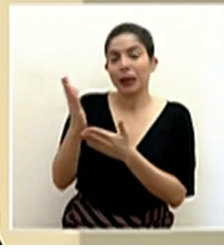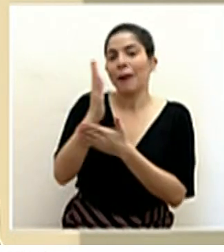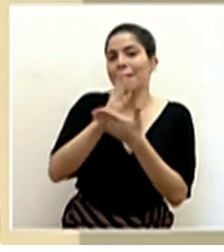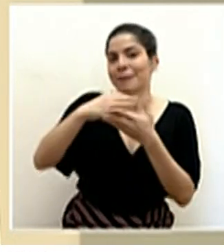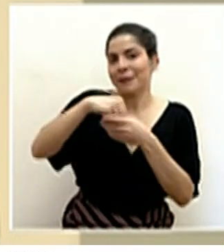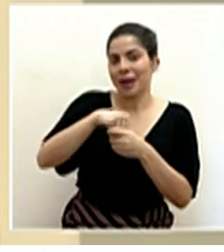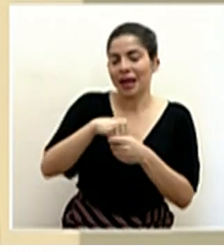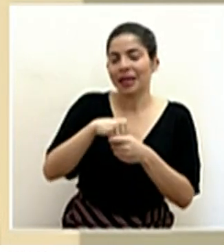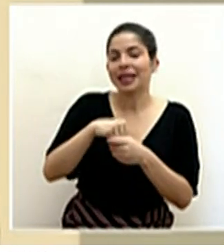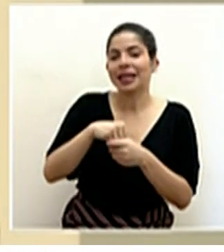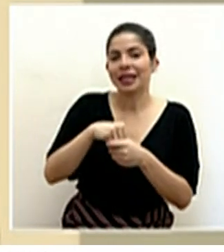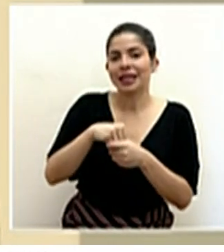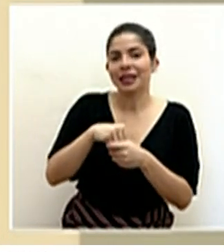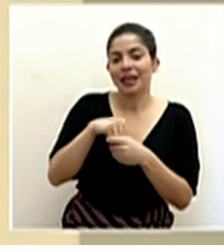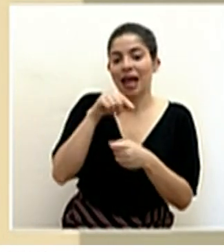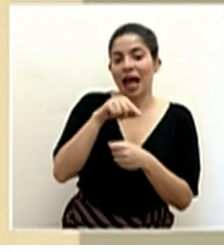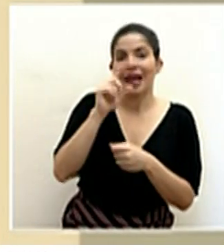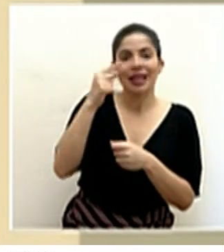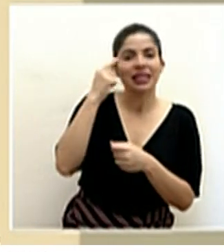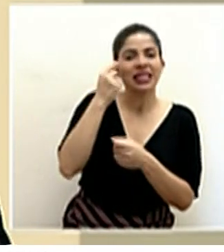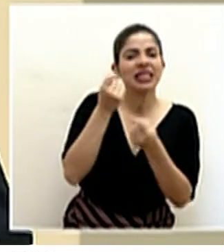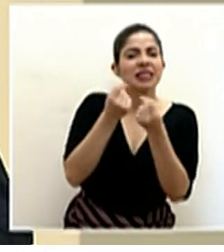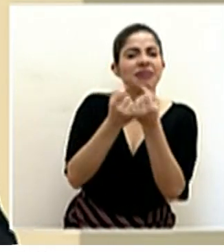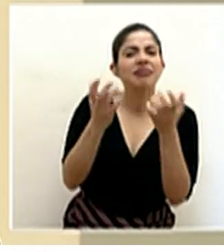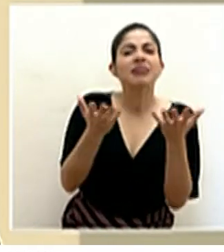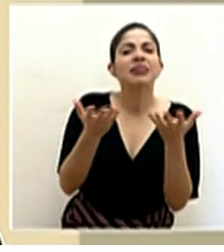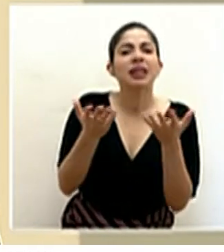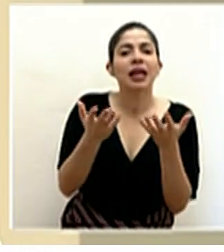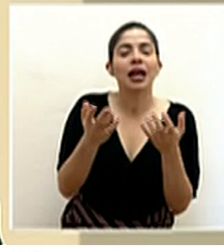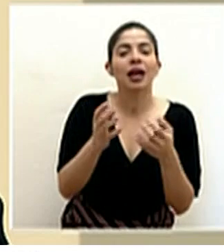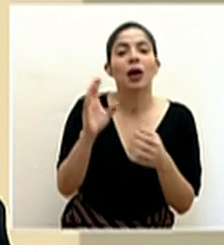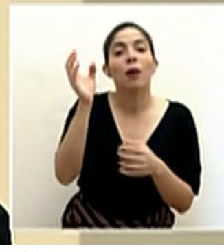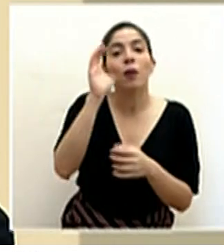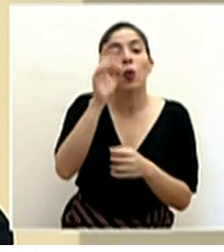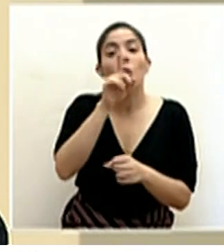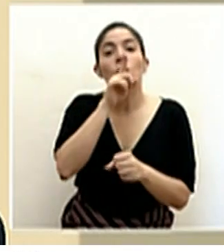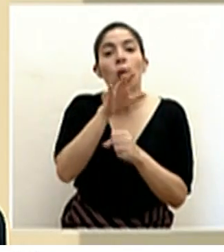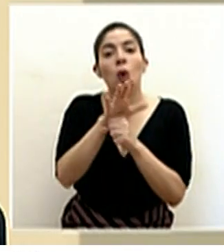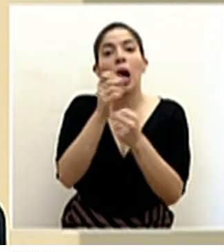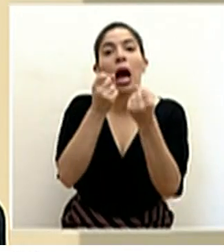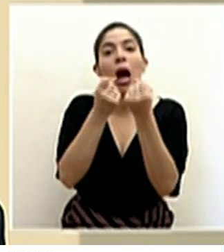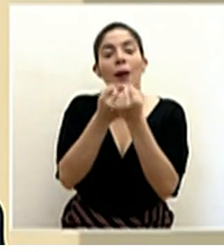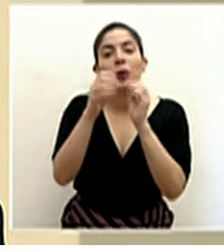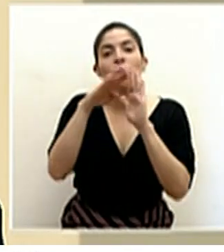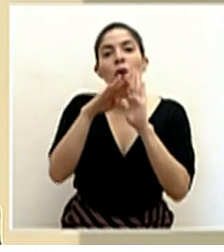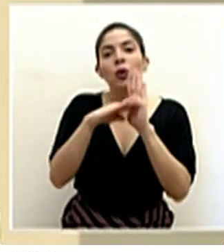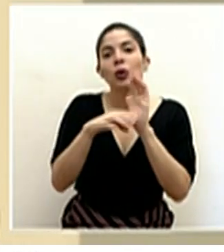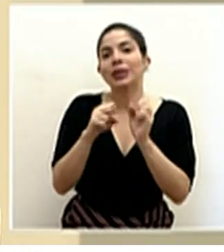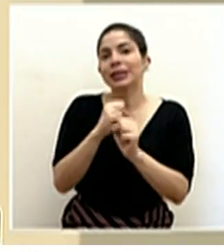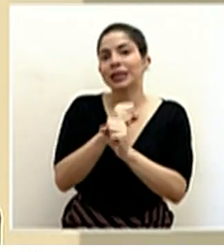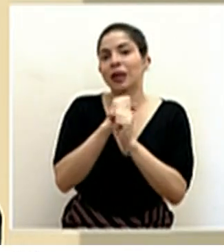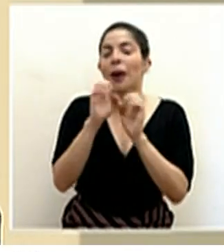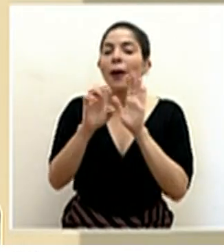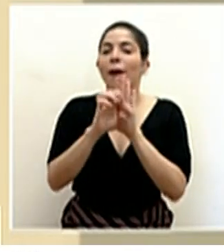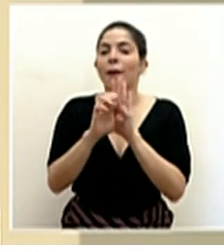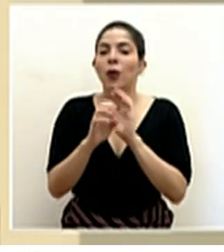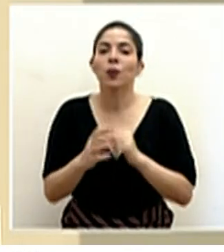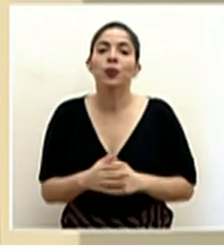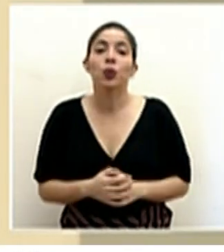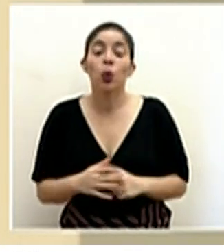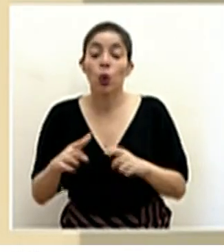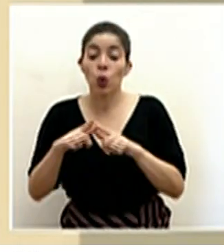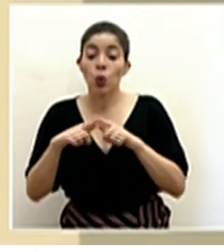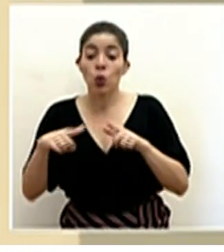el aporte de estatal, que es todo el cumplimiento y el apoyo para las medidas de seguridad. Por ejemplo, en los sitios